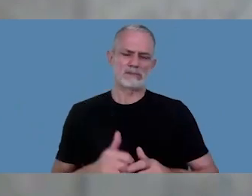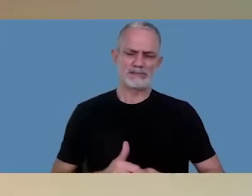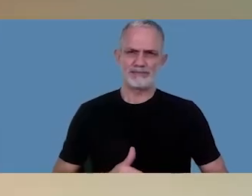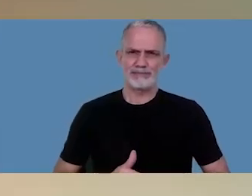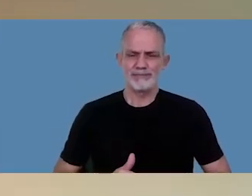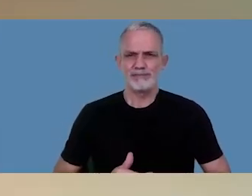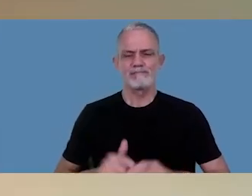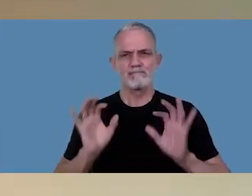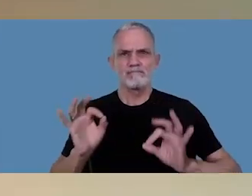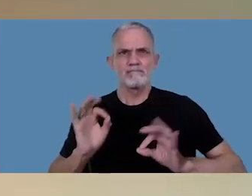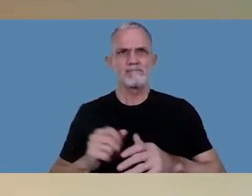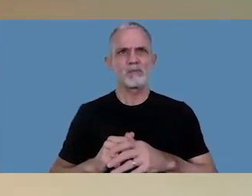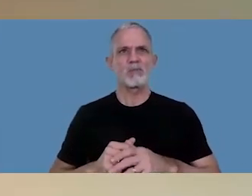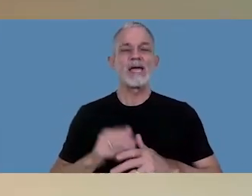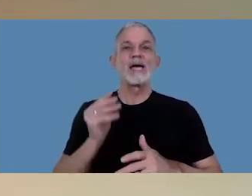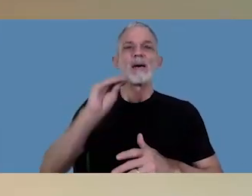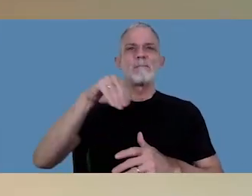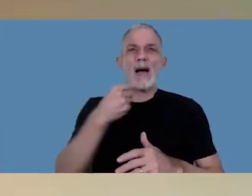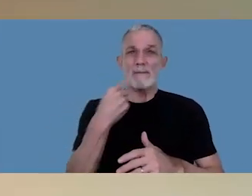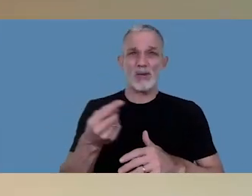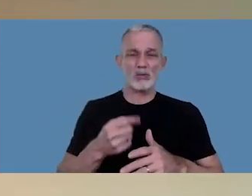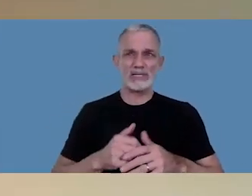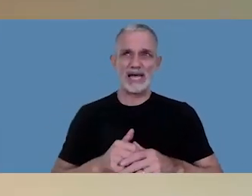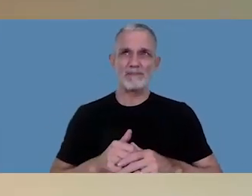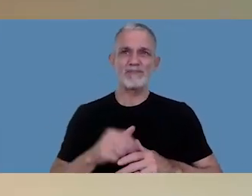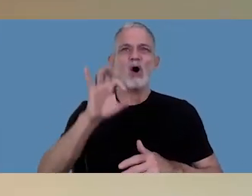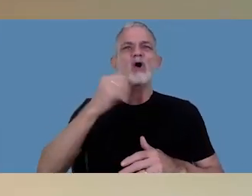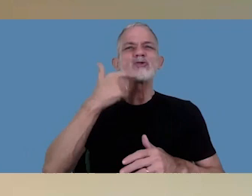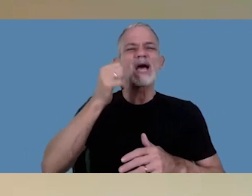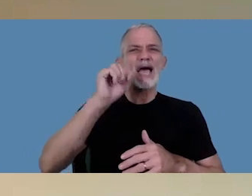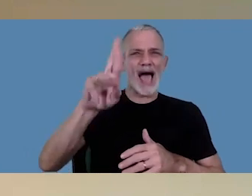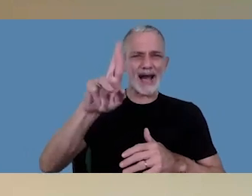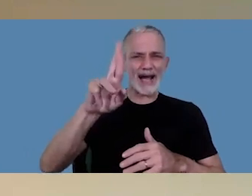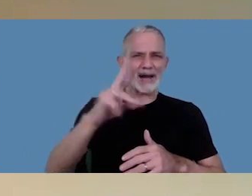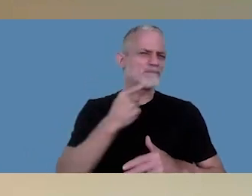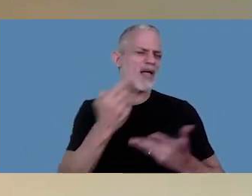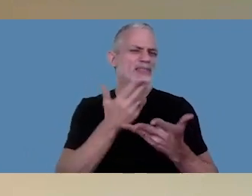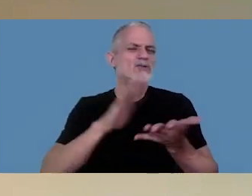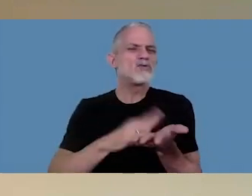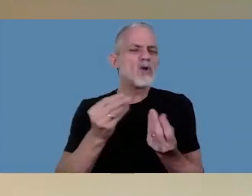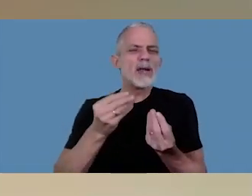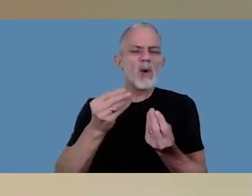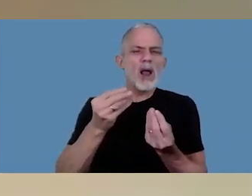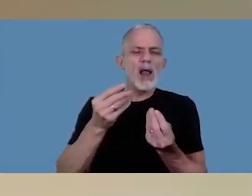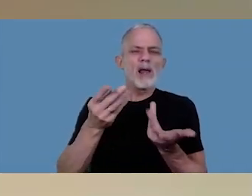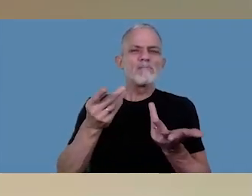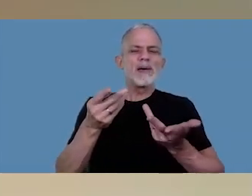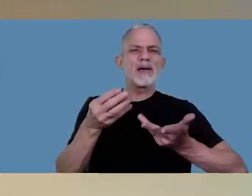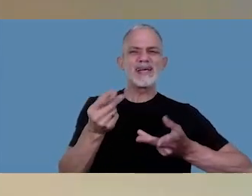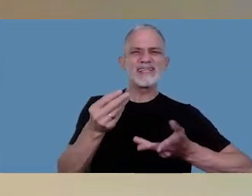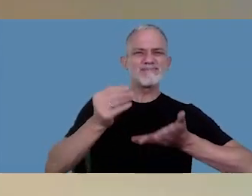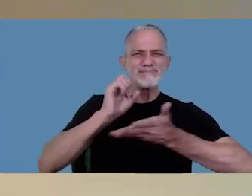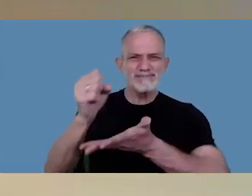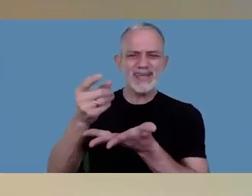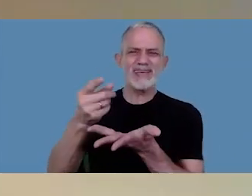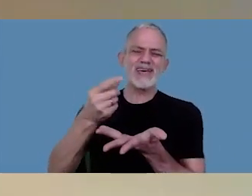Bárbaro. Tenemos otra consulta de Oscar que dice, sobre la baja de contribuciones de seguridad social,